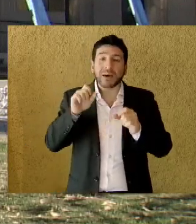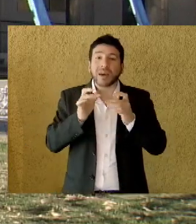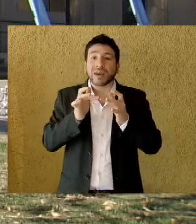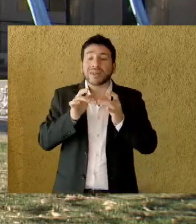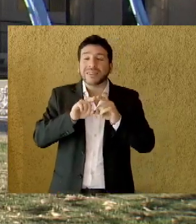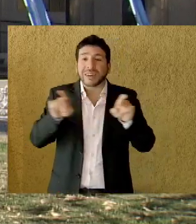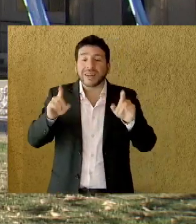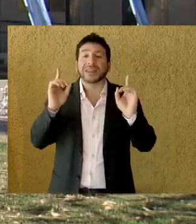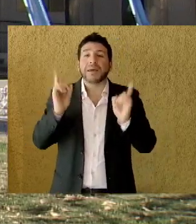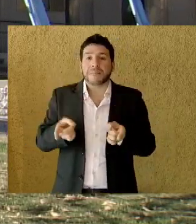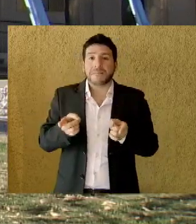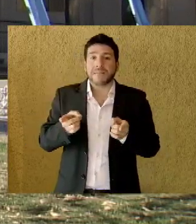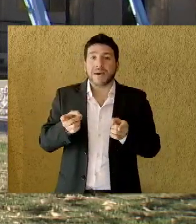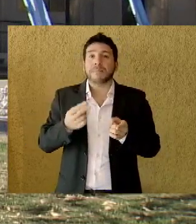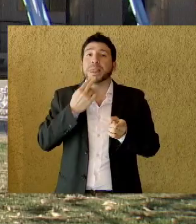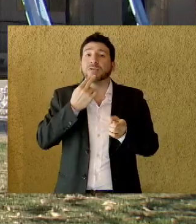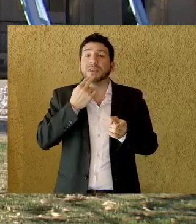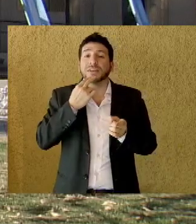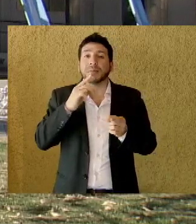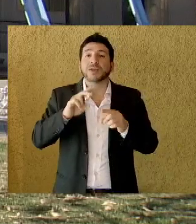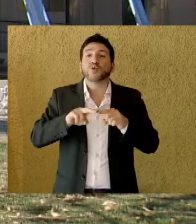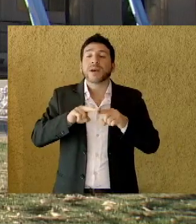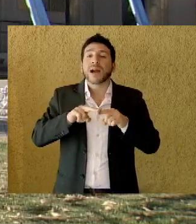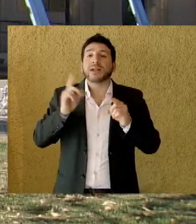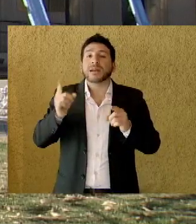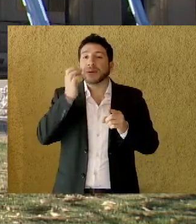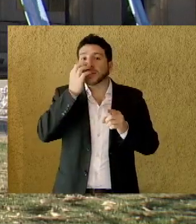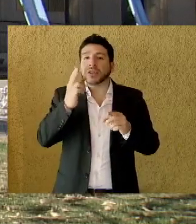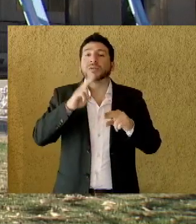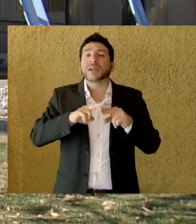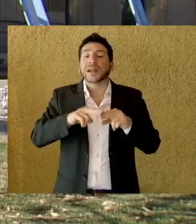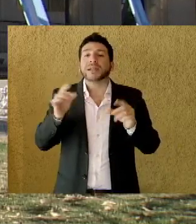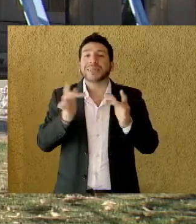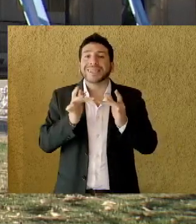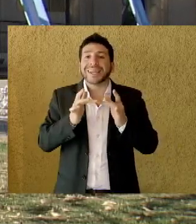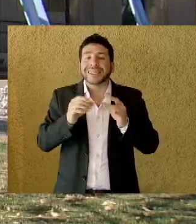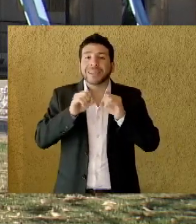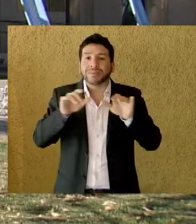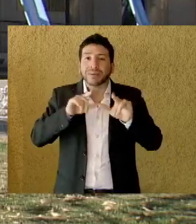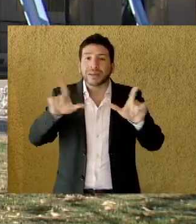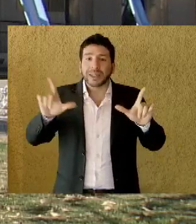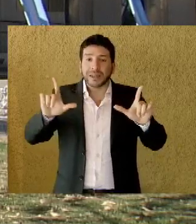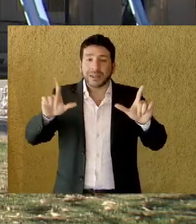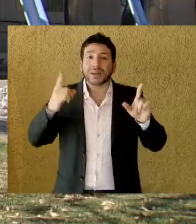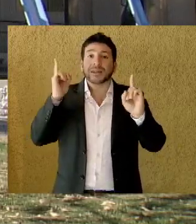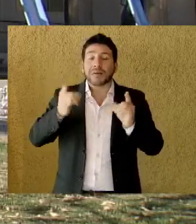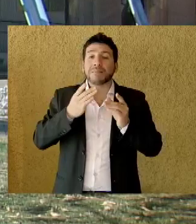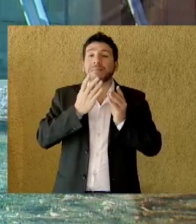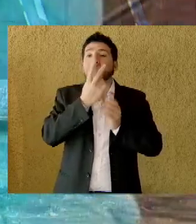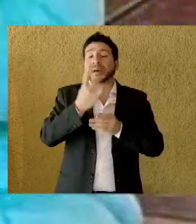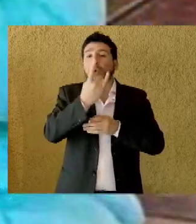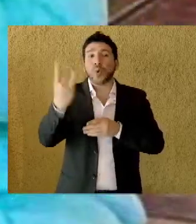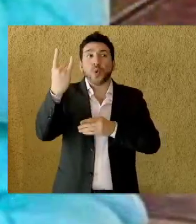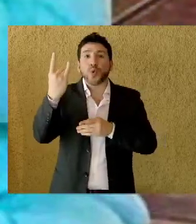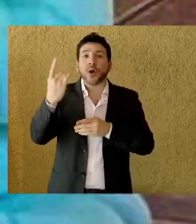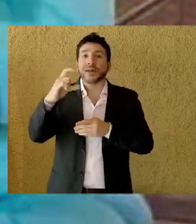como todos la conocemos, en 11 de Supercanal y en 25 de Supercanal Digital. Pero además salimos en el Valle de Uco a través de